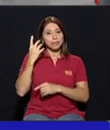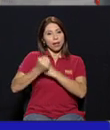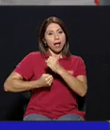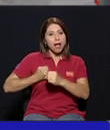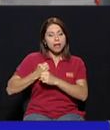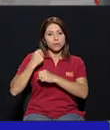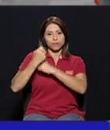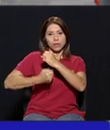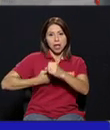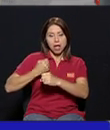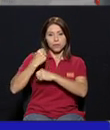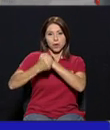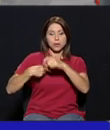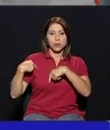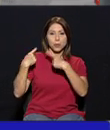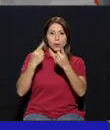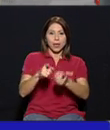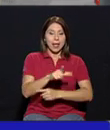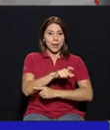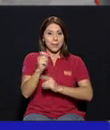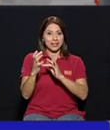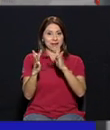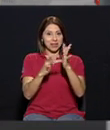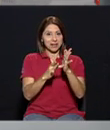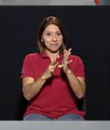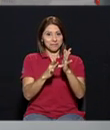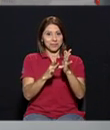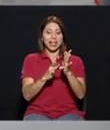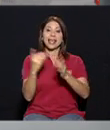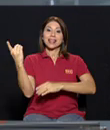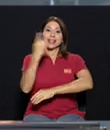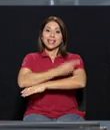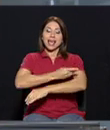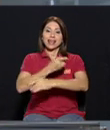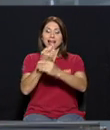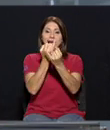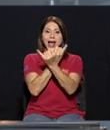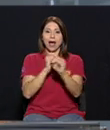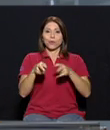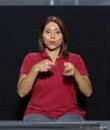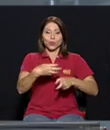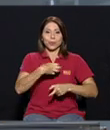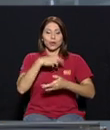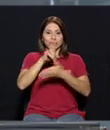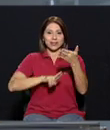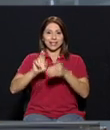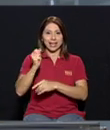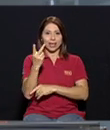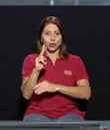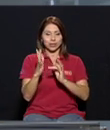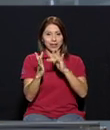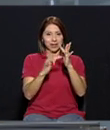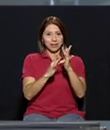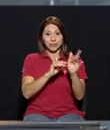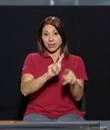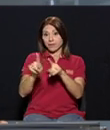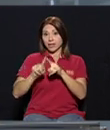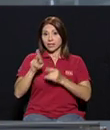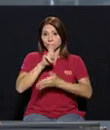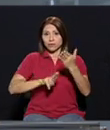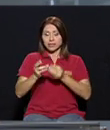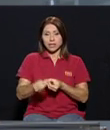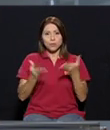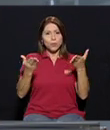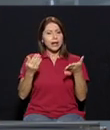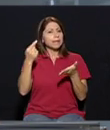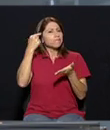año, en el mes de abril, en el marco del 12 de abril, Día de la Autonomía Universitaria, las universidades públicas de Costa Rica se replantean